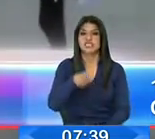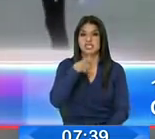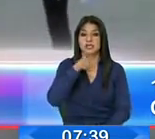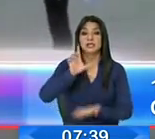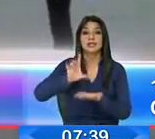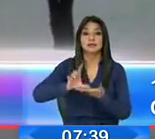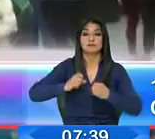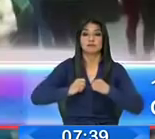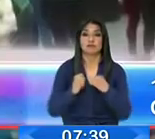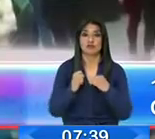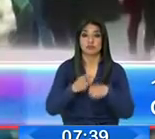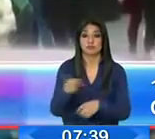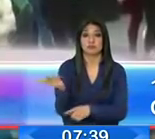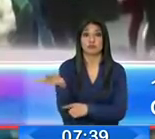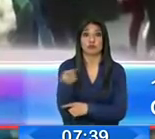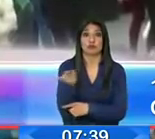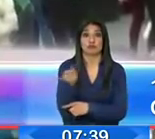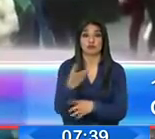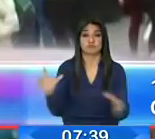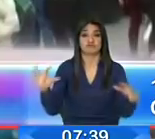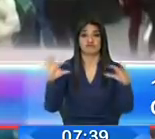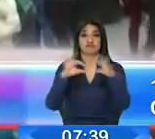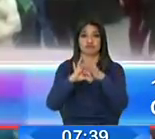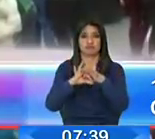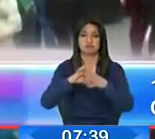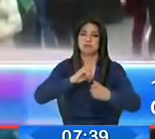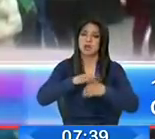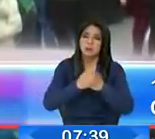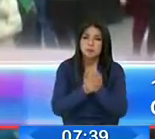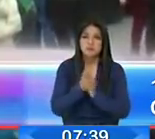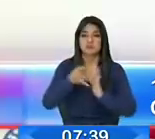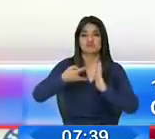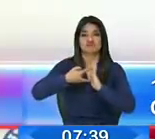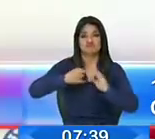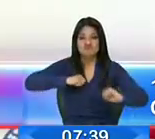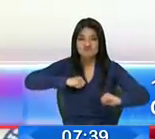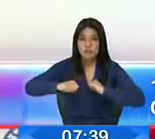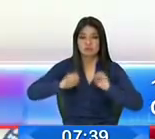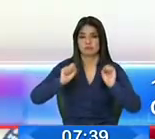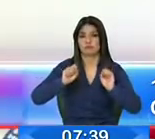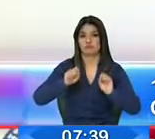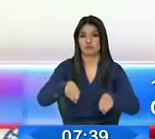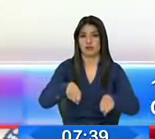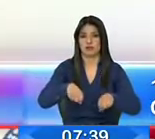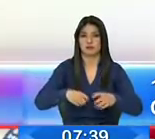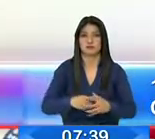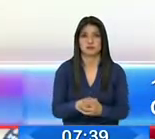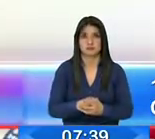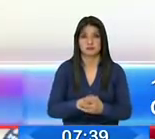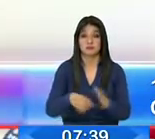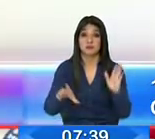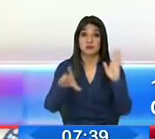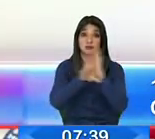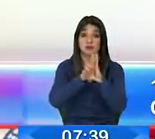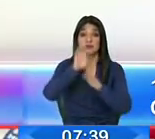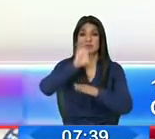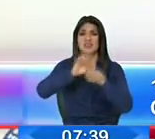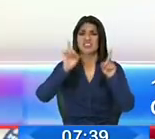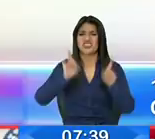Bogotá, aprovechando la tecnología que permita agilizar el trámite. No deben haber violado las leyes de nuestro